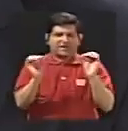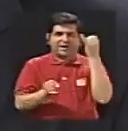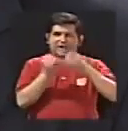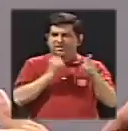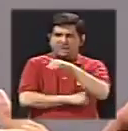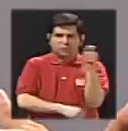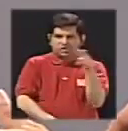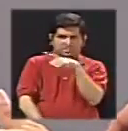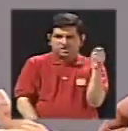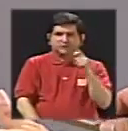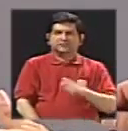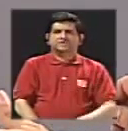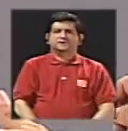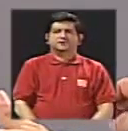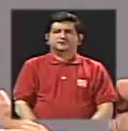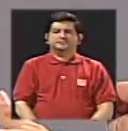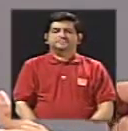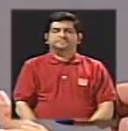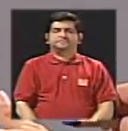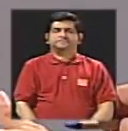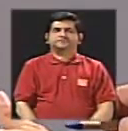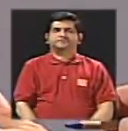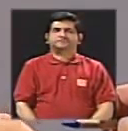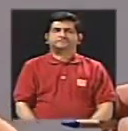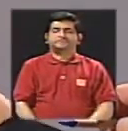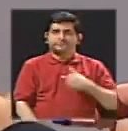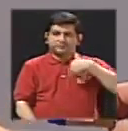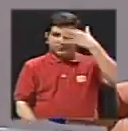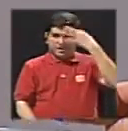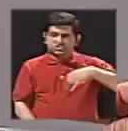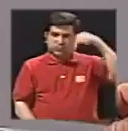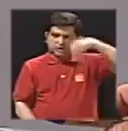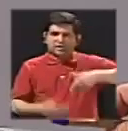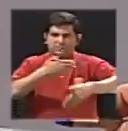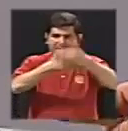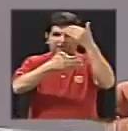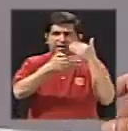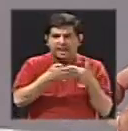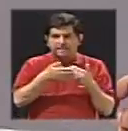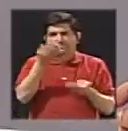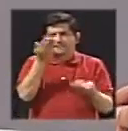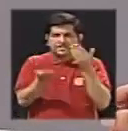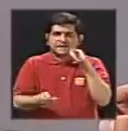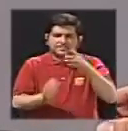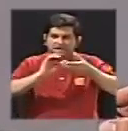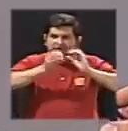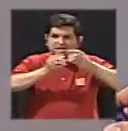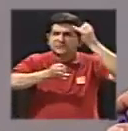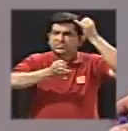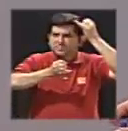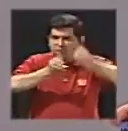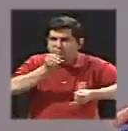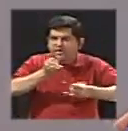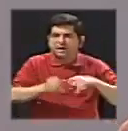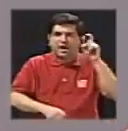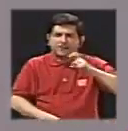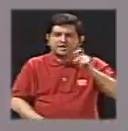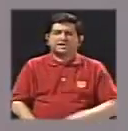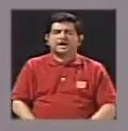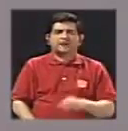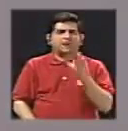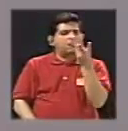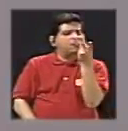meses? Bien, bueno, yo creo que aquí, antes de llegar a esa cifra final, hay que hacer un conteo,